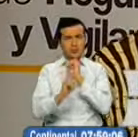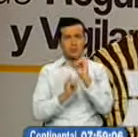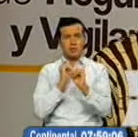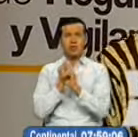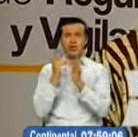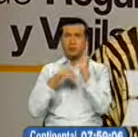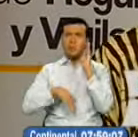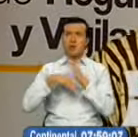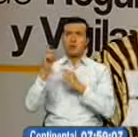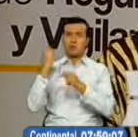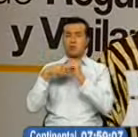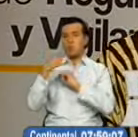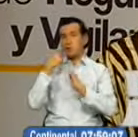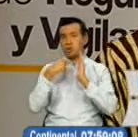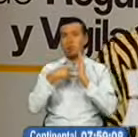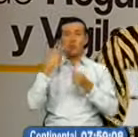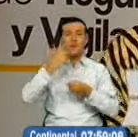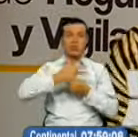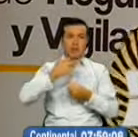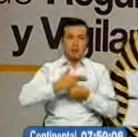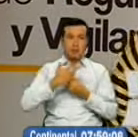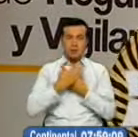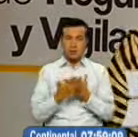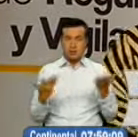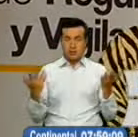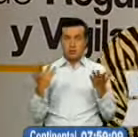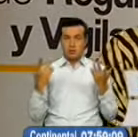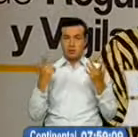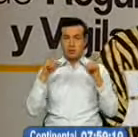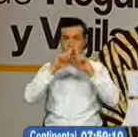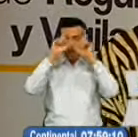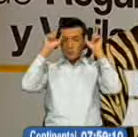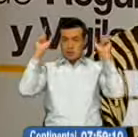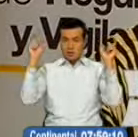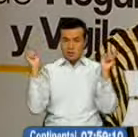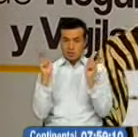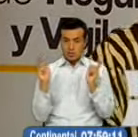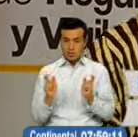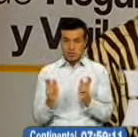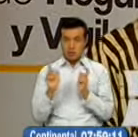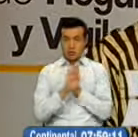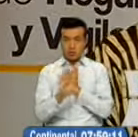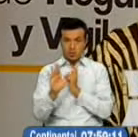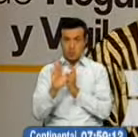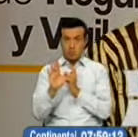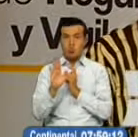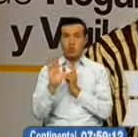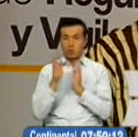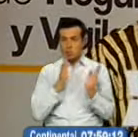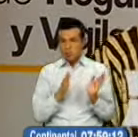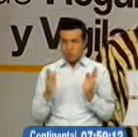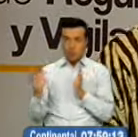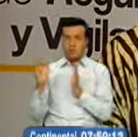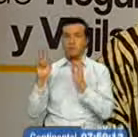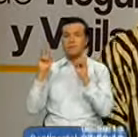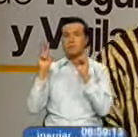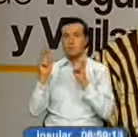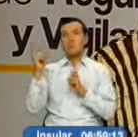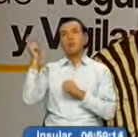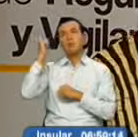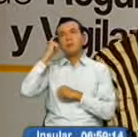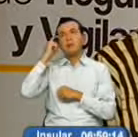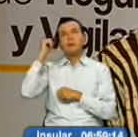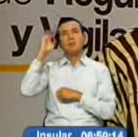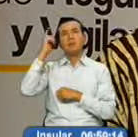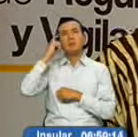han ido generando, como es el caso de Guatemala, y que los pequeños productores comiencen a formalizar sus productos en el sentido de que piensen más